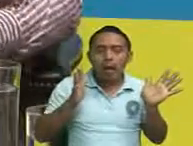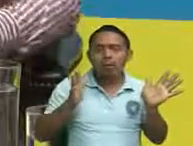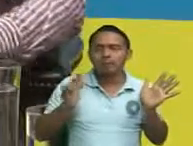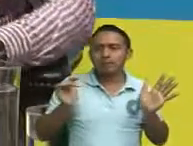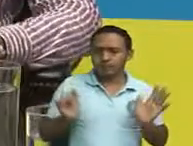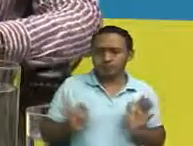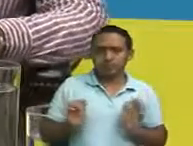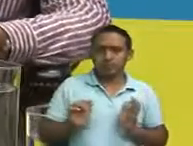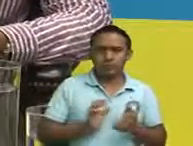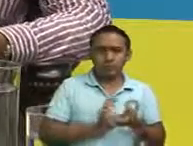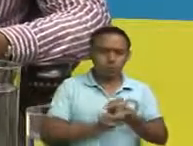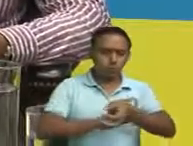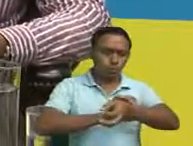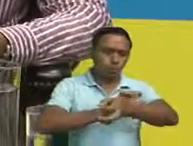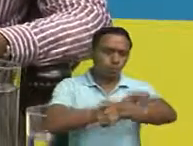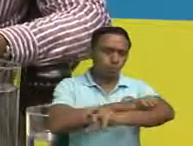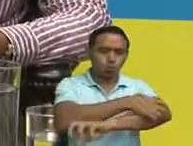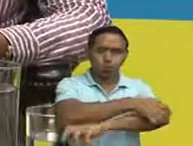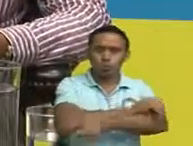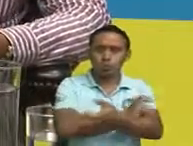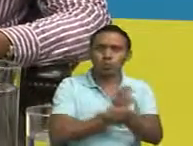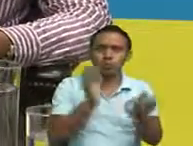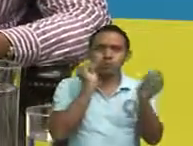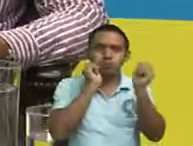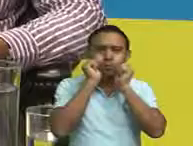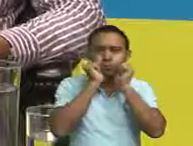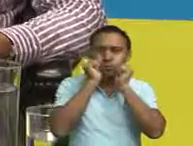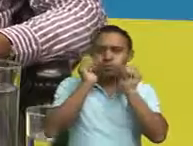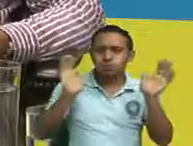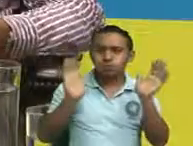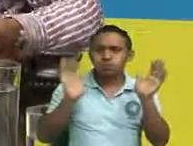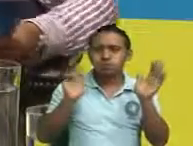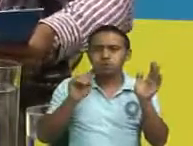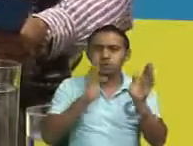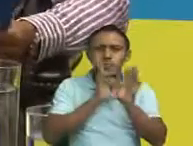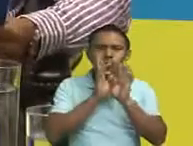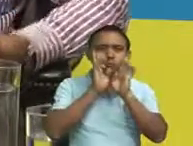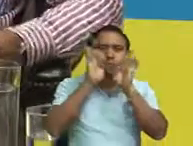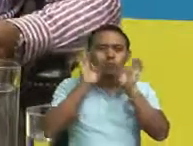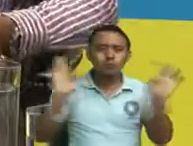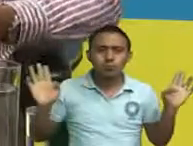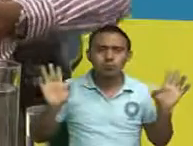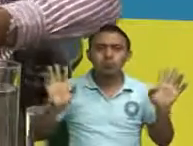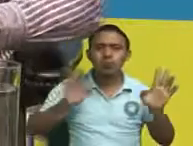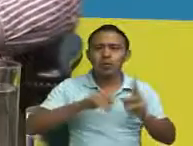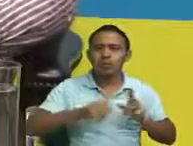lo miran redondito, los cachetes así, cachetoncitos, rosaditos, bien,